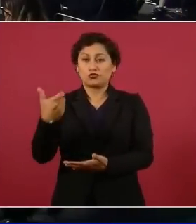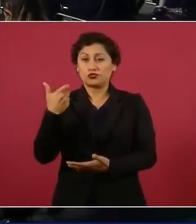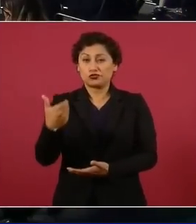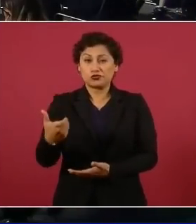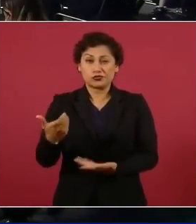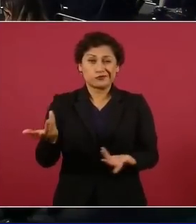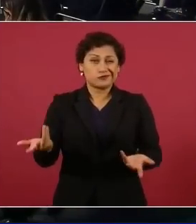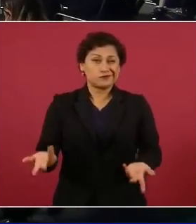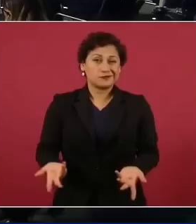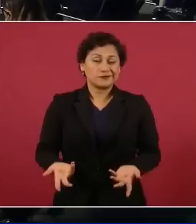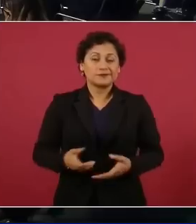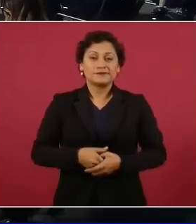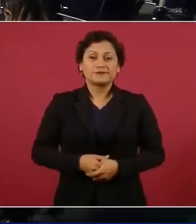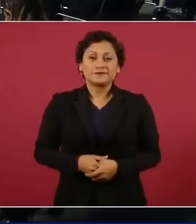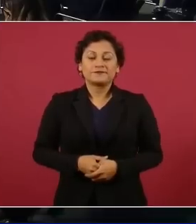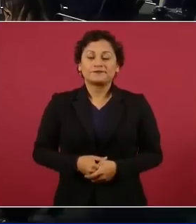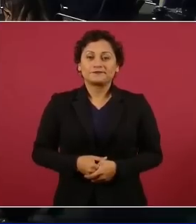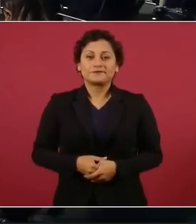Entonces,